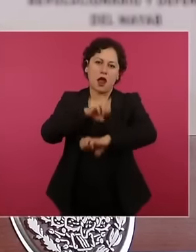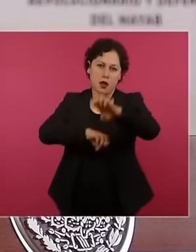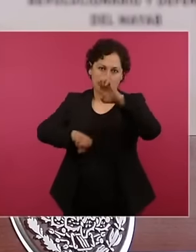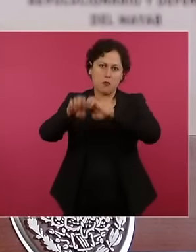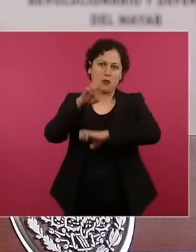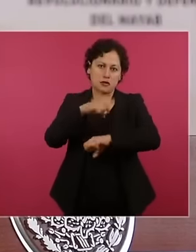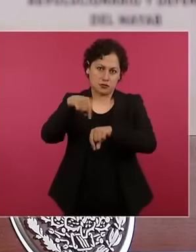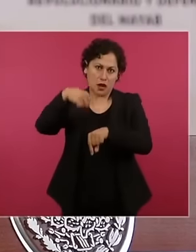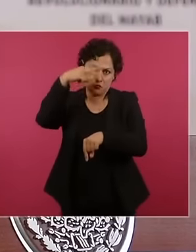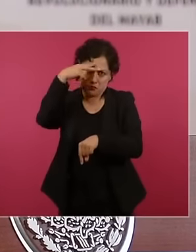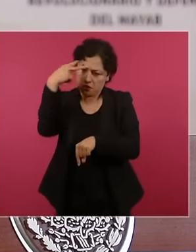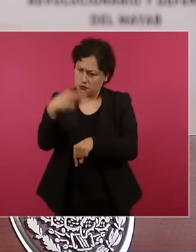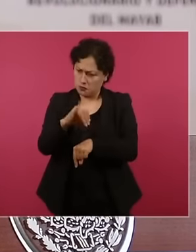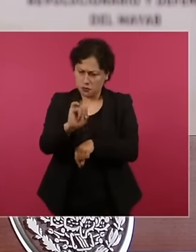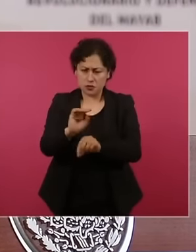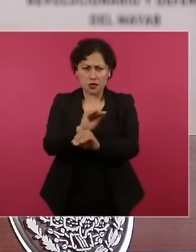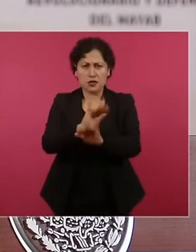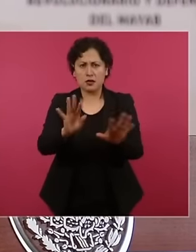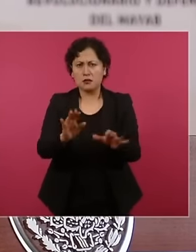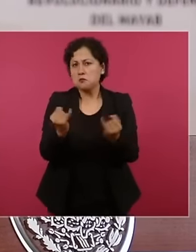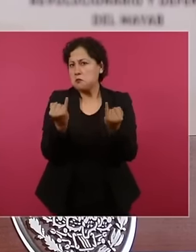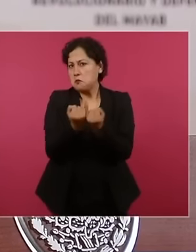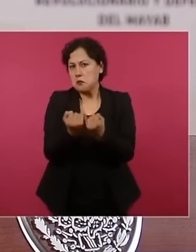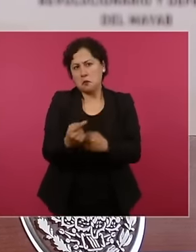empresarios tejanos, estadounidenses.